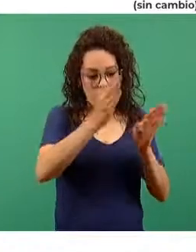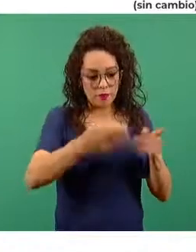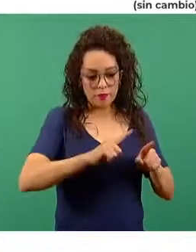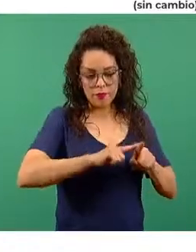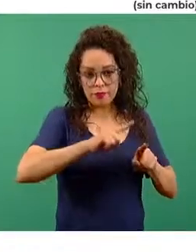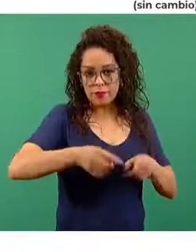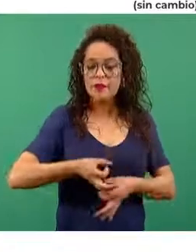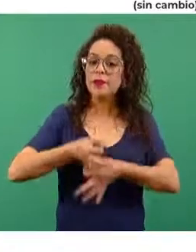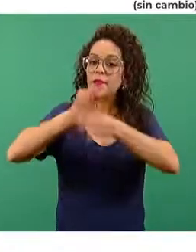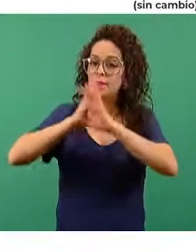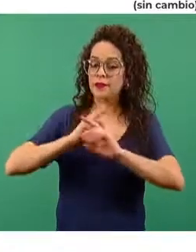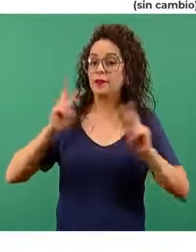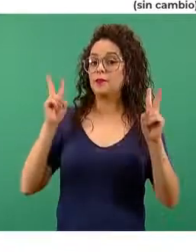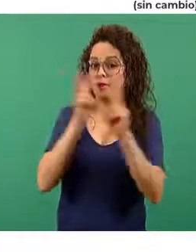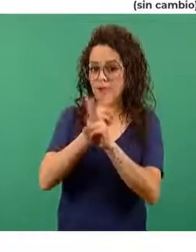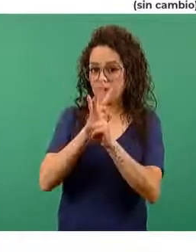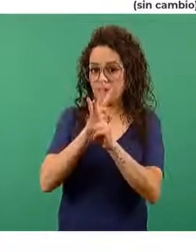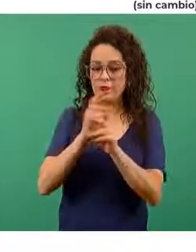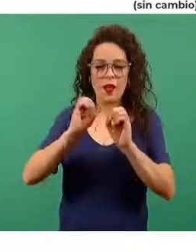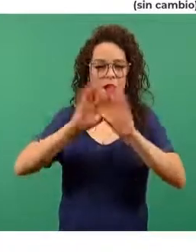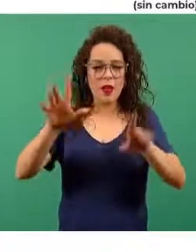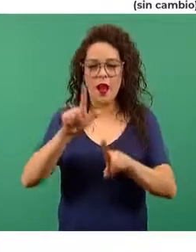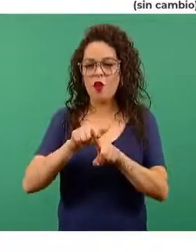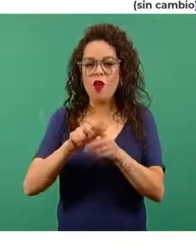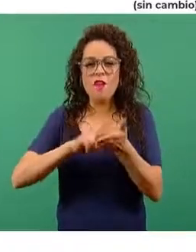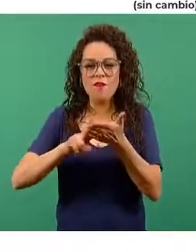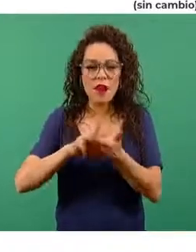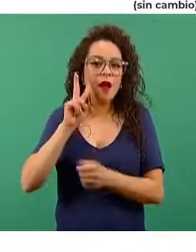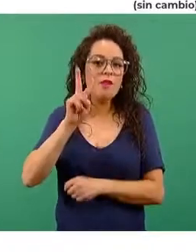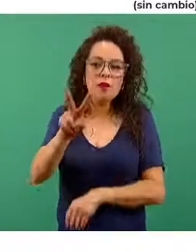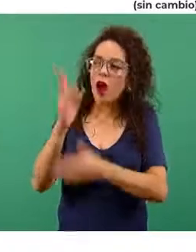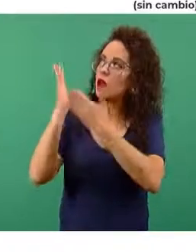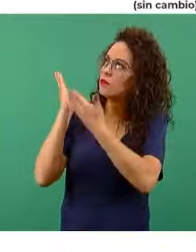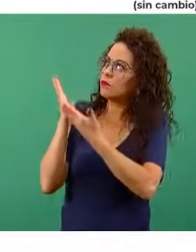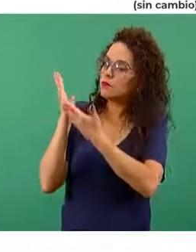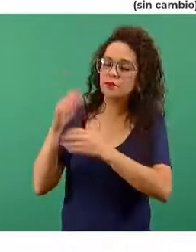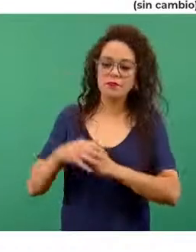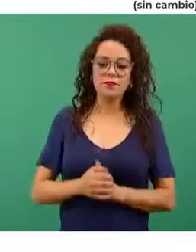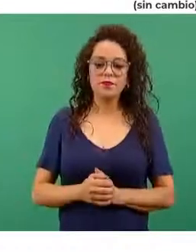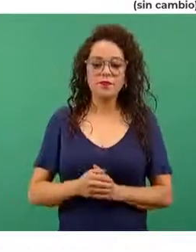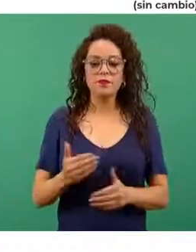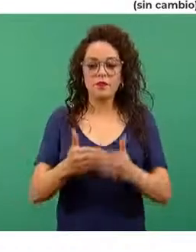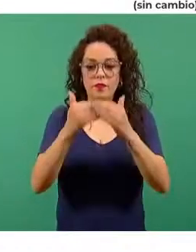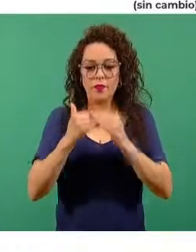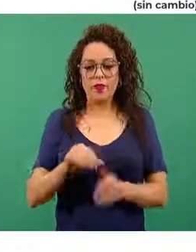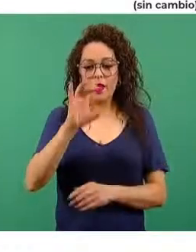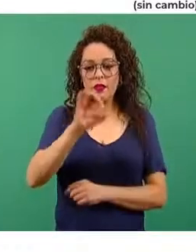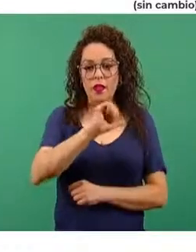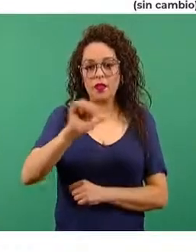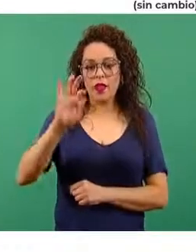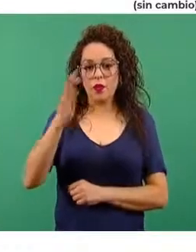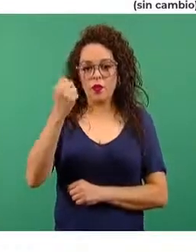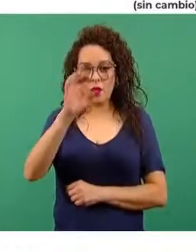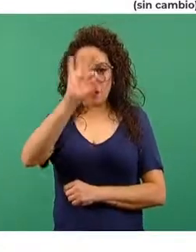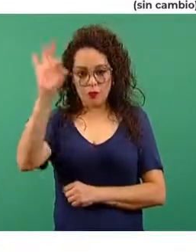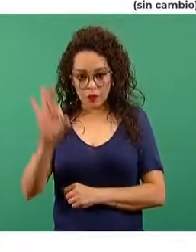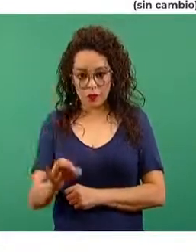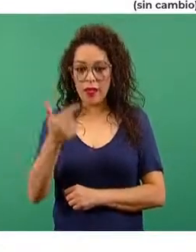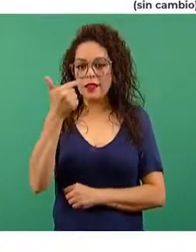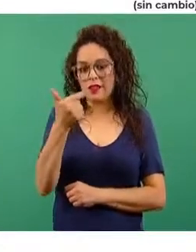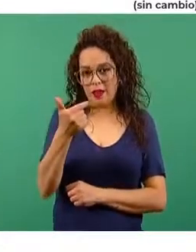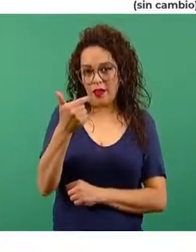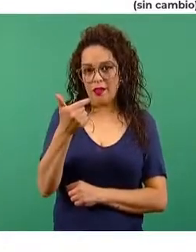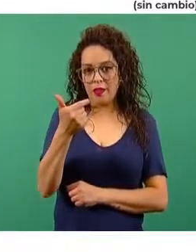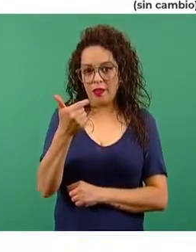mecánico, en verde. 7 entidades federativas entre el 30 y el 49% en oro más oscuro,